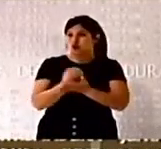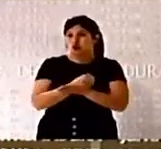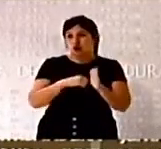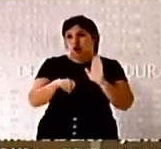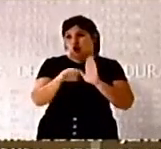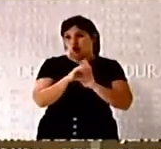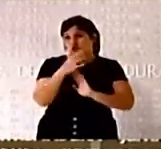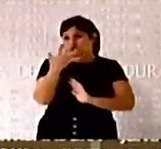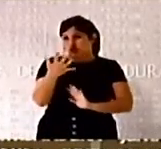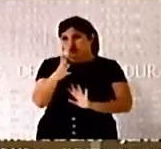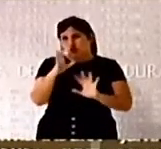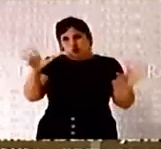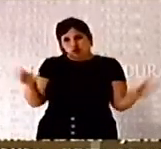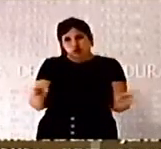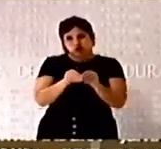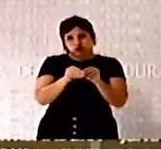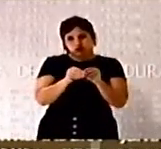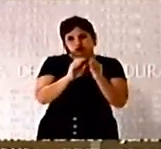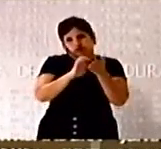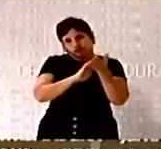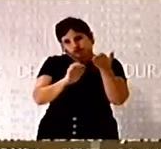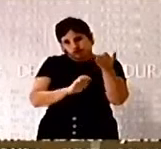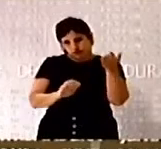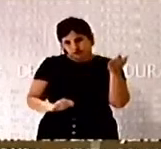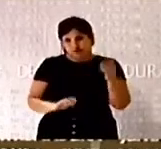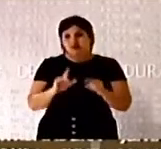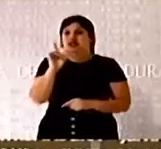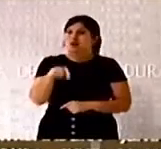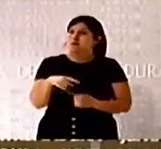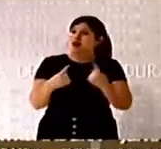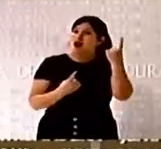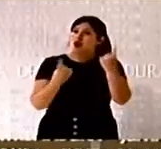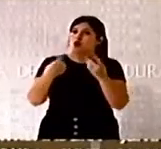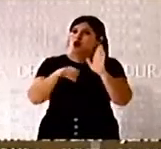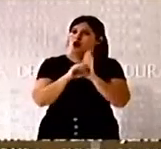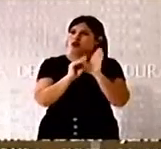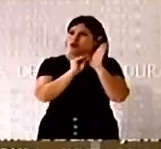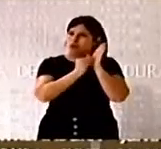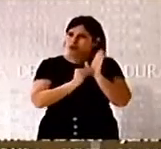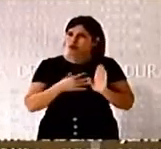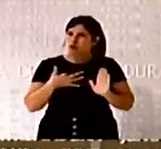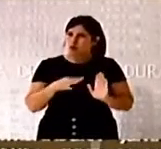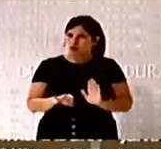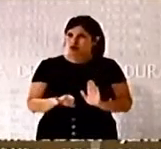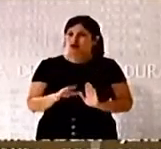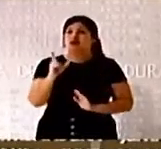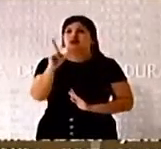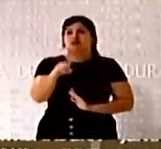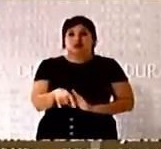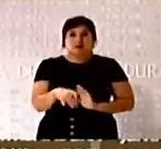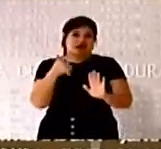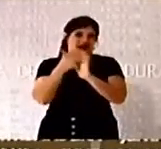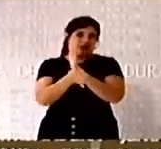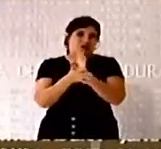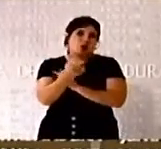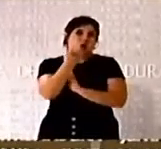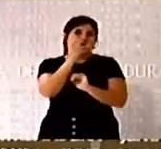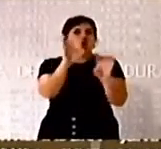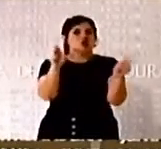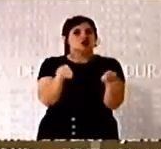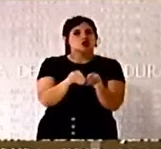algunos aspectos de las órdenes que le voy a señalar por dónde van, aunque no se aprobarán hasta el próximo Consejo